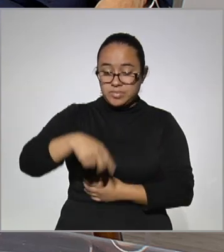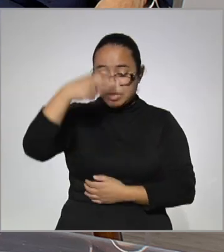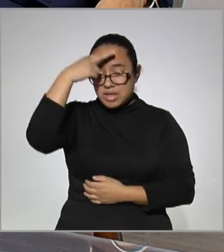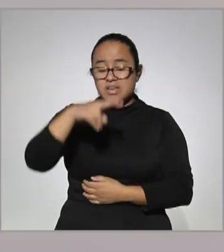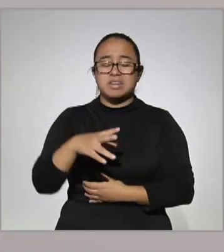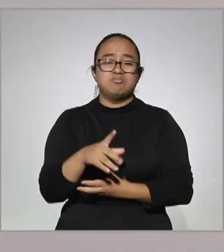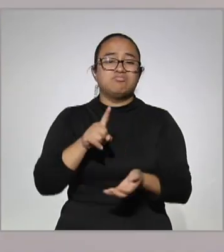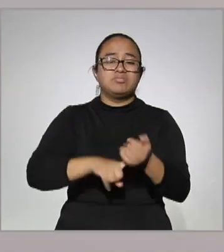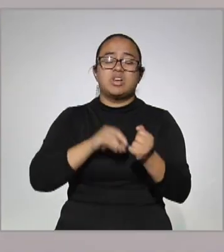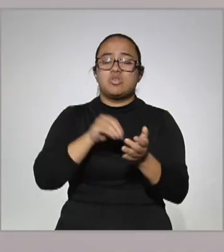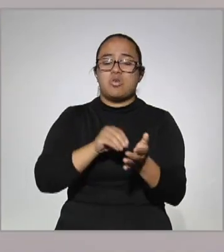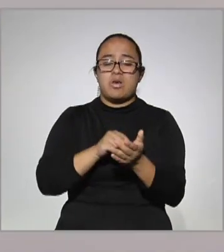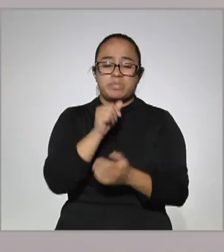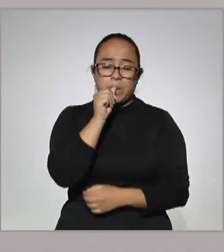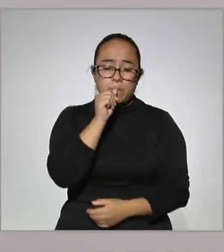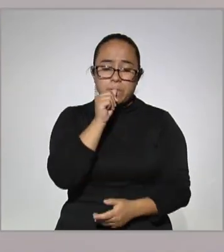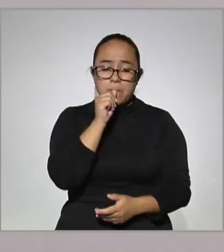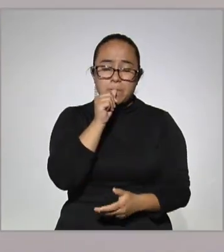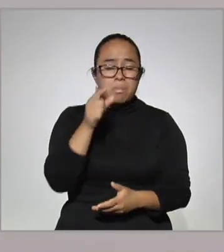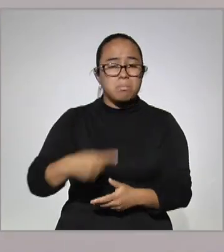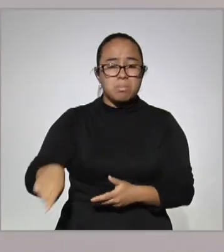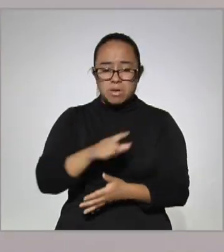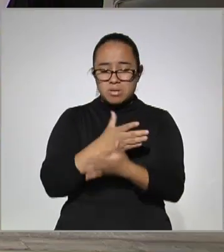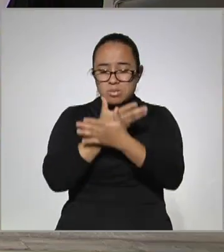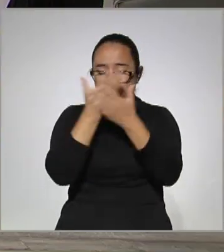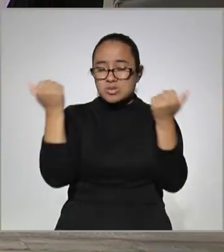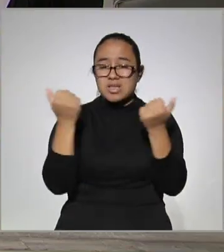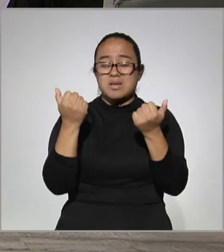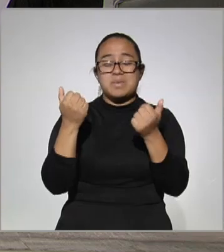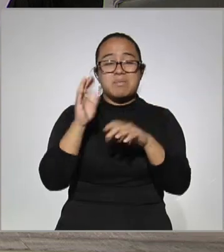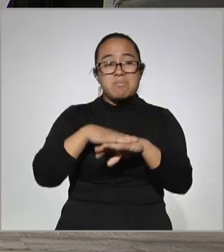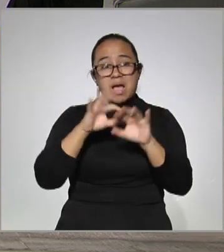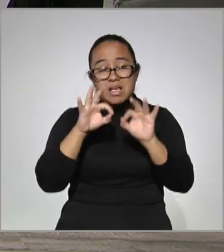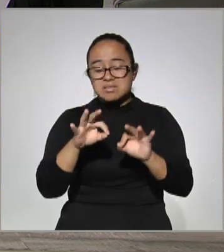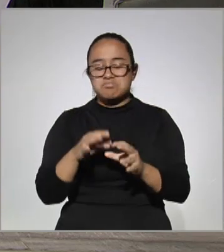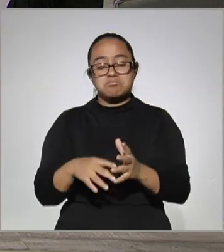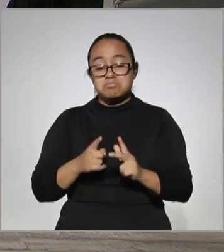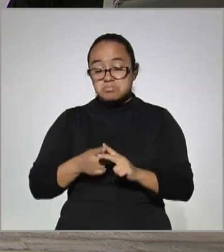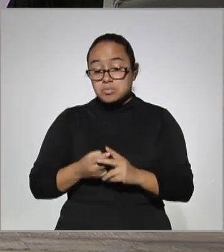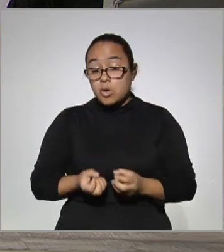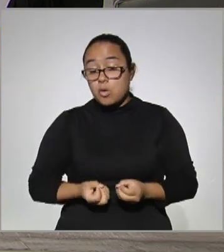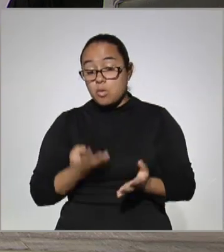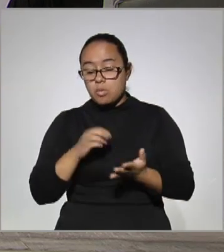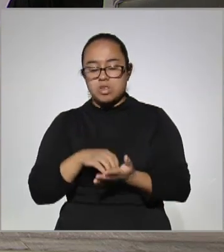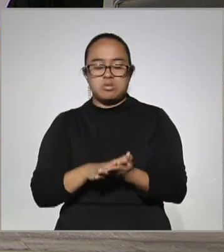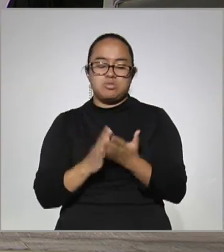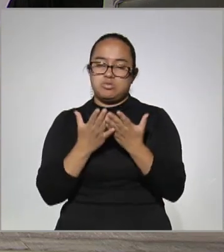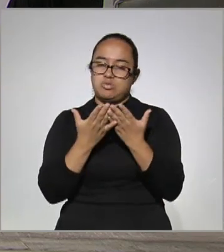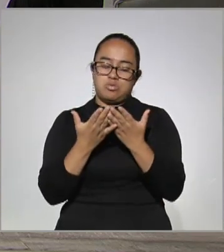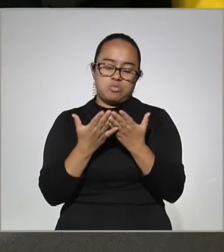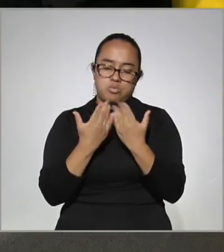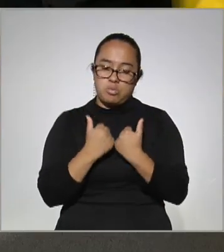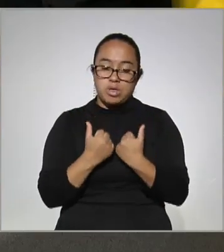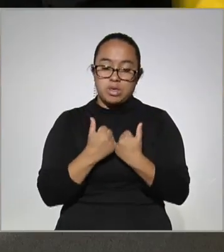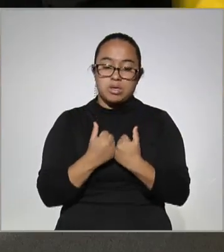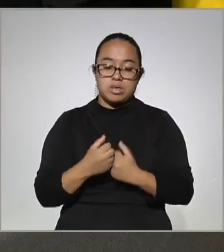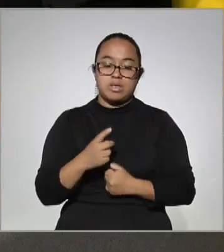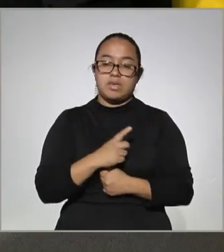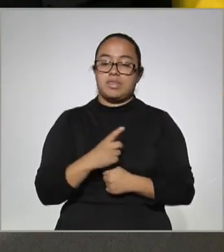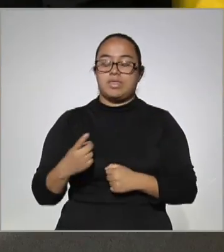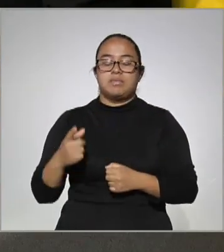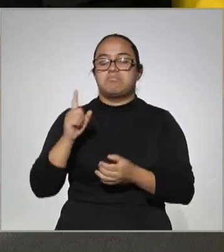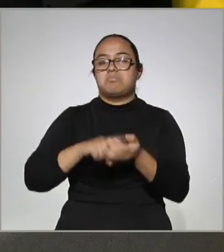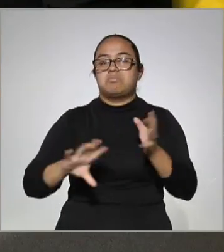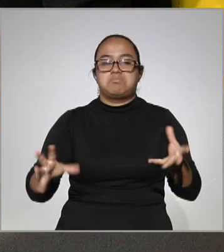pobres todavía, en todo lo que hablamos de discapacidad es muy pobre, no hay estadísticas. Teóricamente deben de estar incluidas como la población